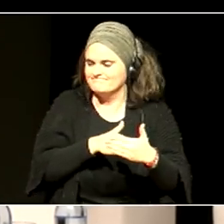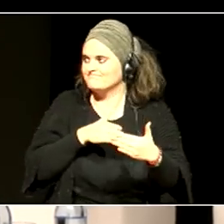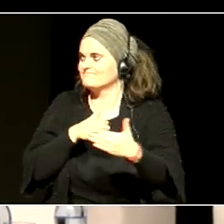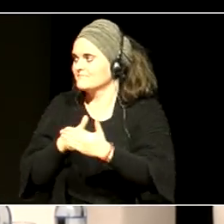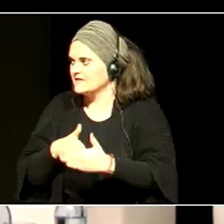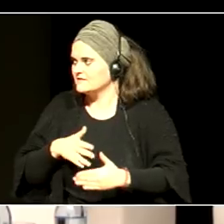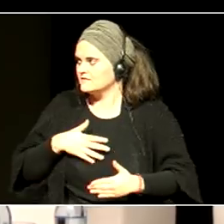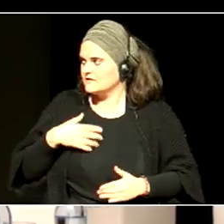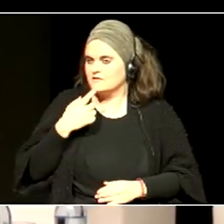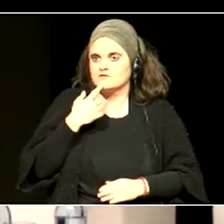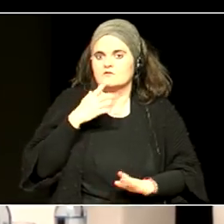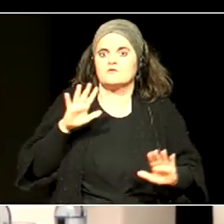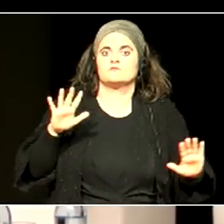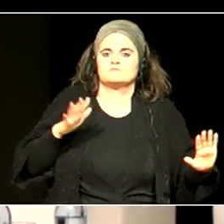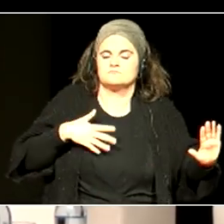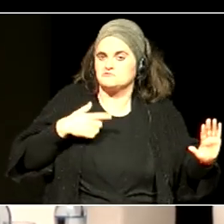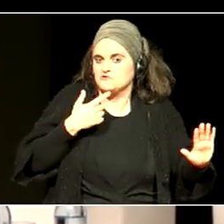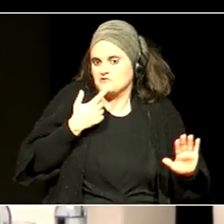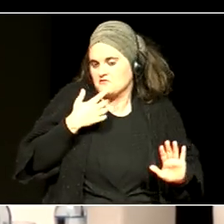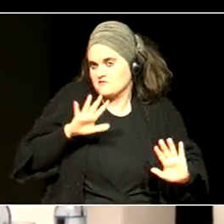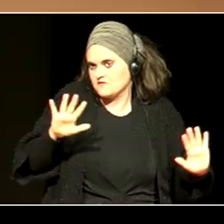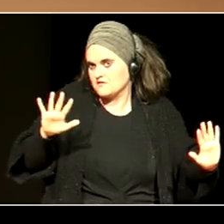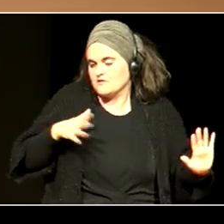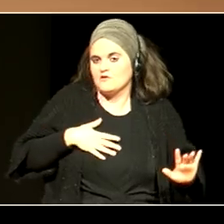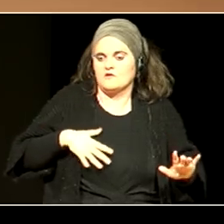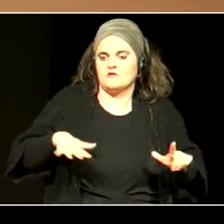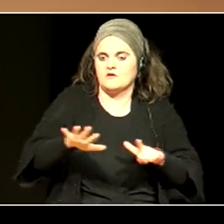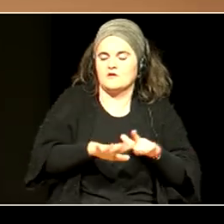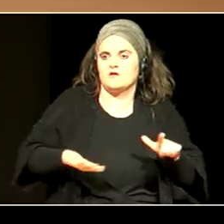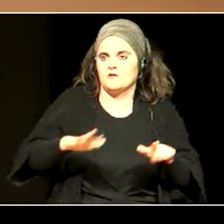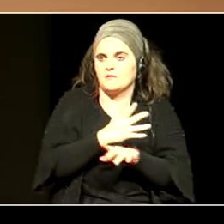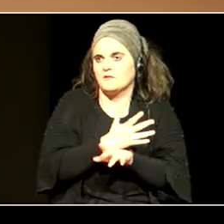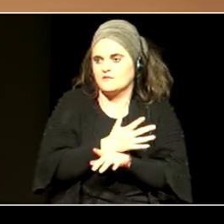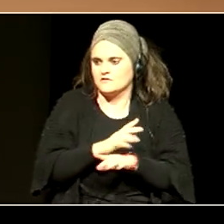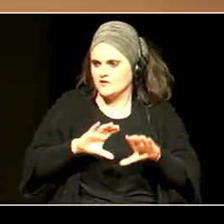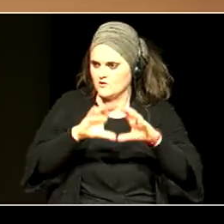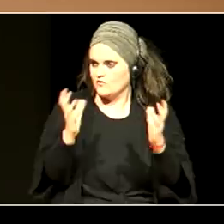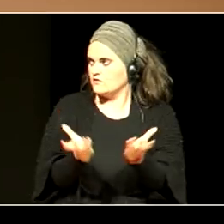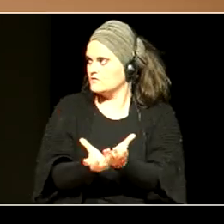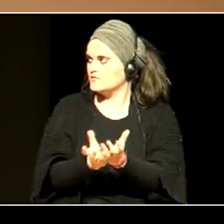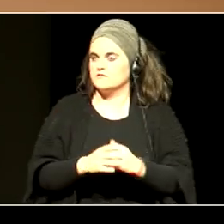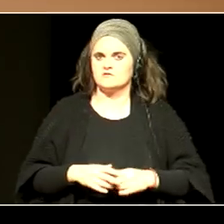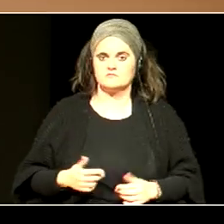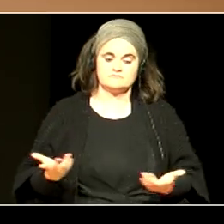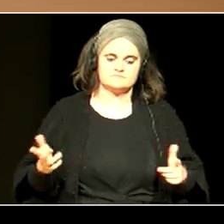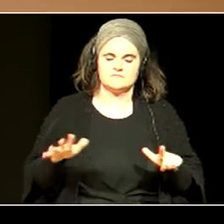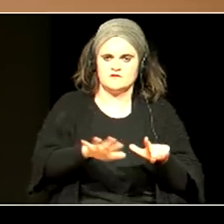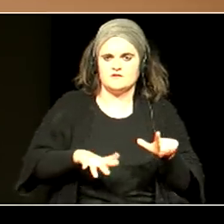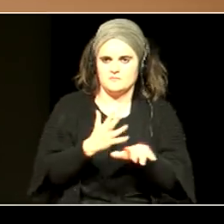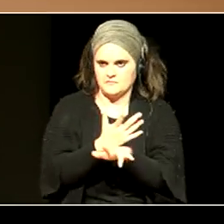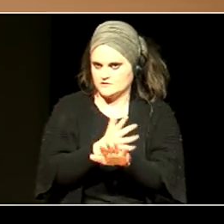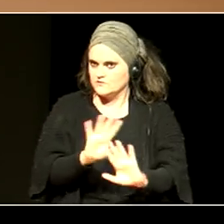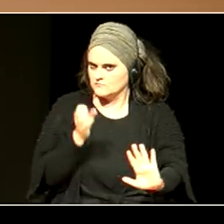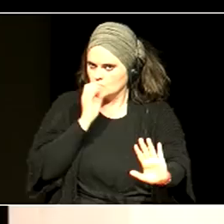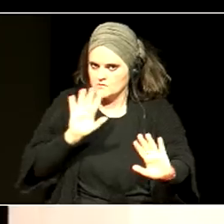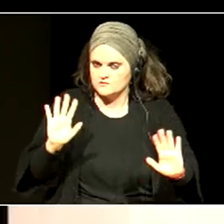digo así por comentar eh hombre patio balo qué pasada patio osoo eh o sea